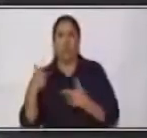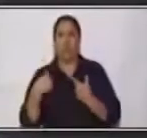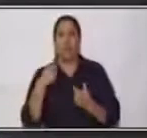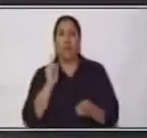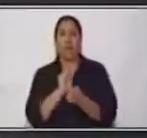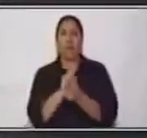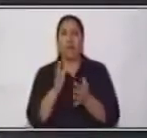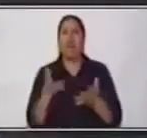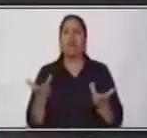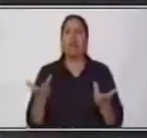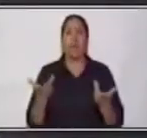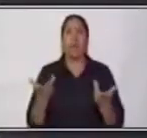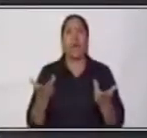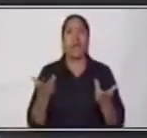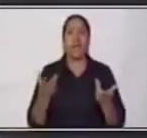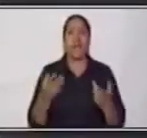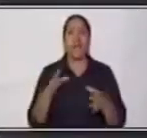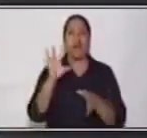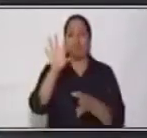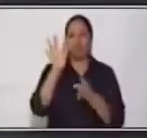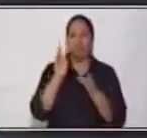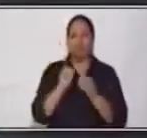encontramos que nuestro valor será 8.